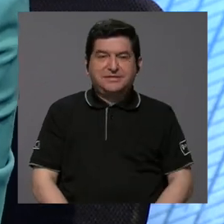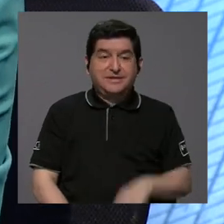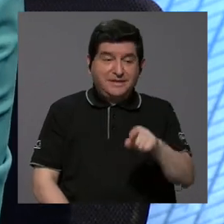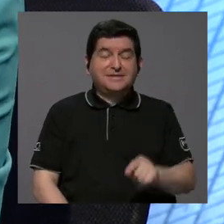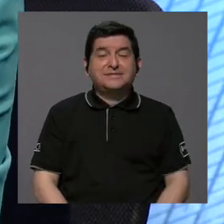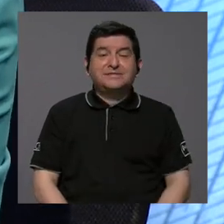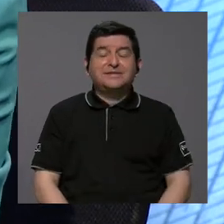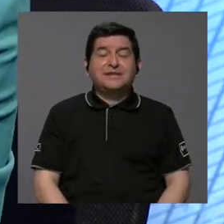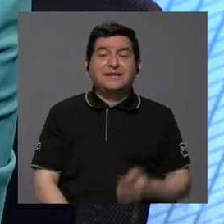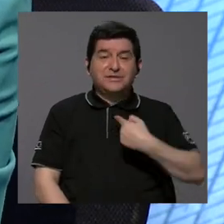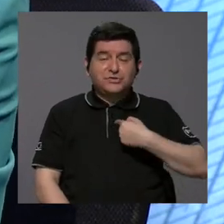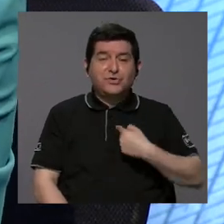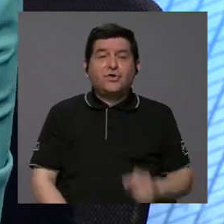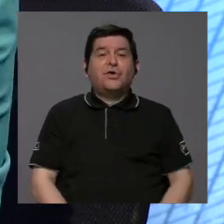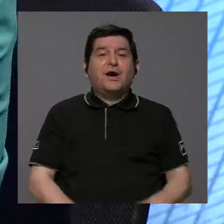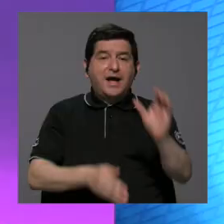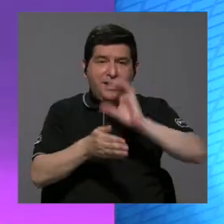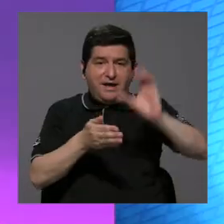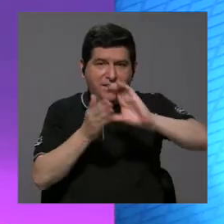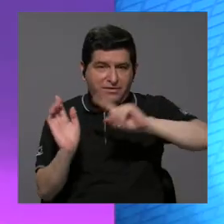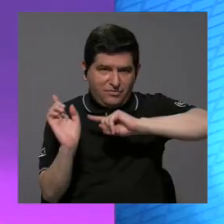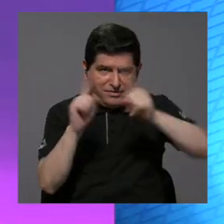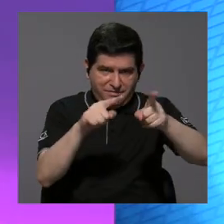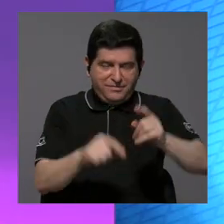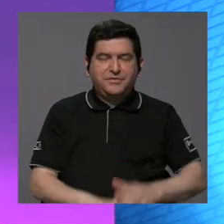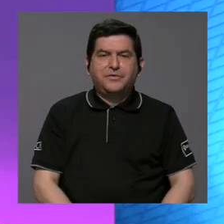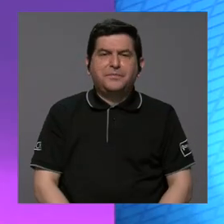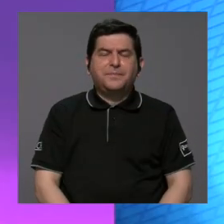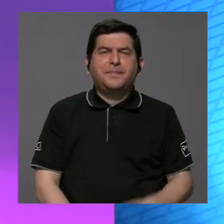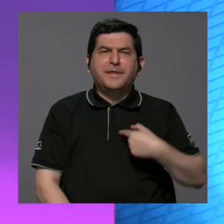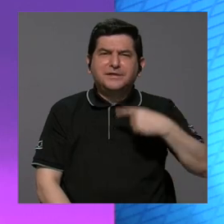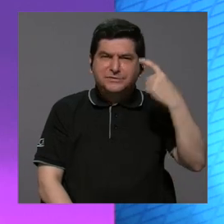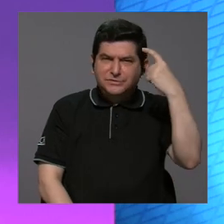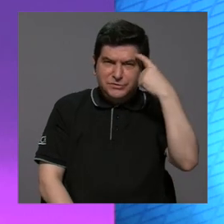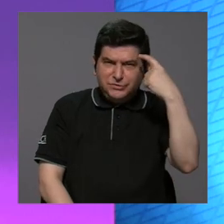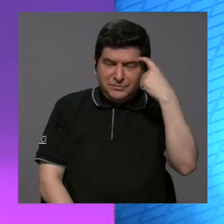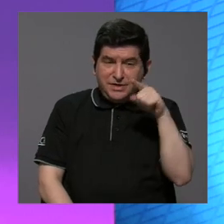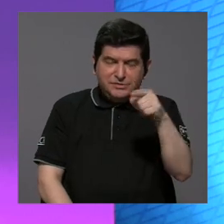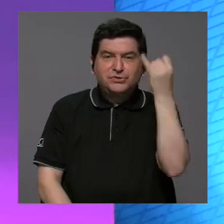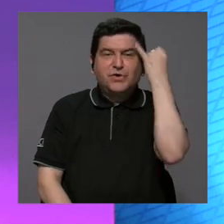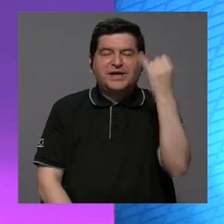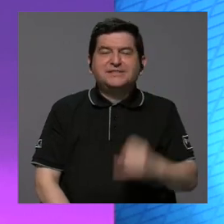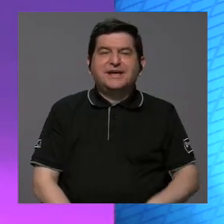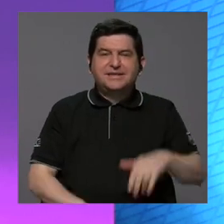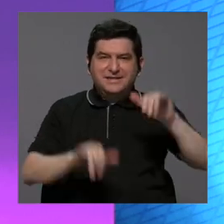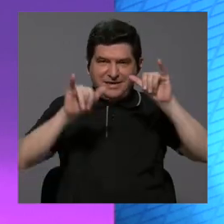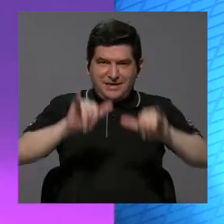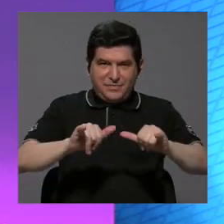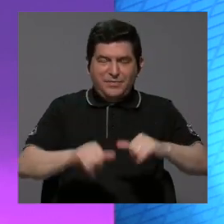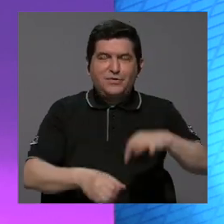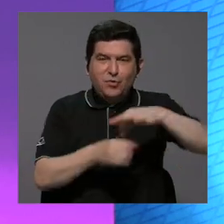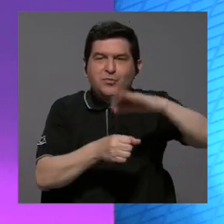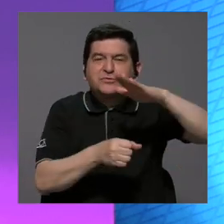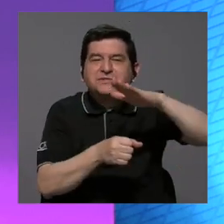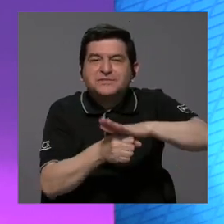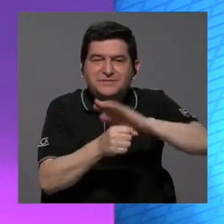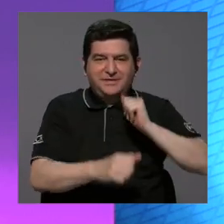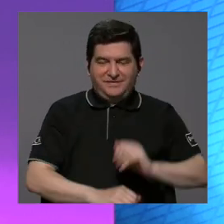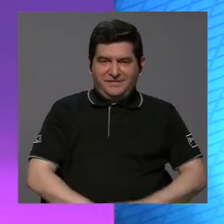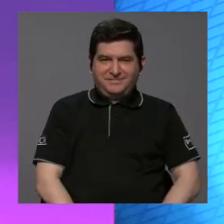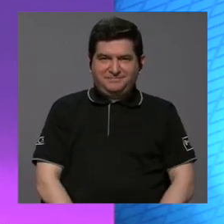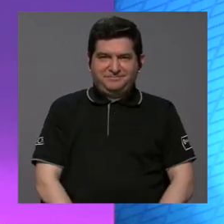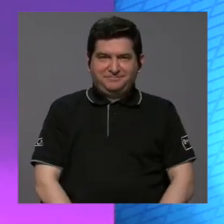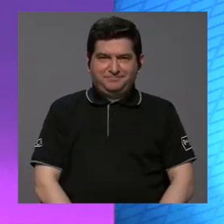la el conservatorio al que yo fui yo pienso Perdón nada más que vamos a dejar esa idea esa semillita ahí plantada